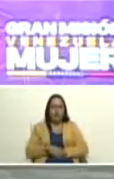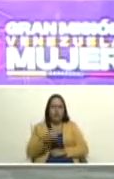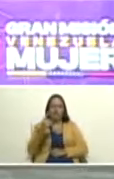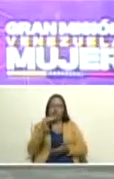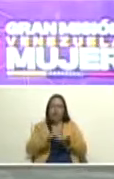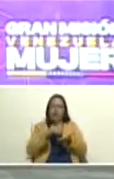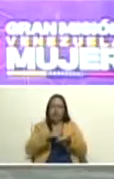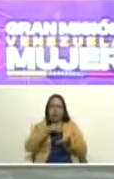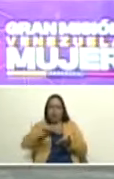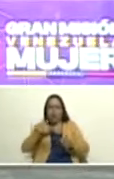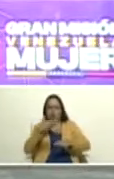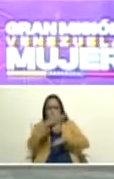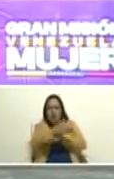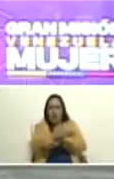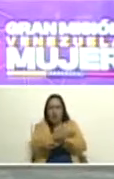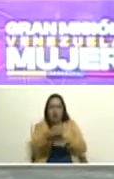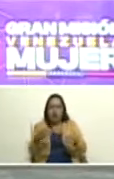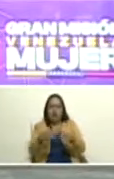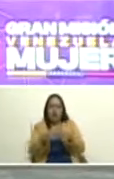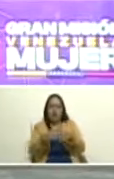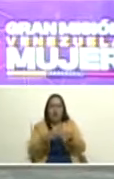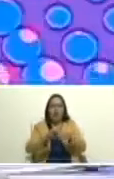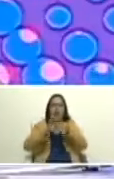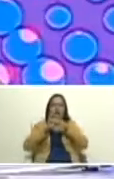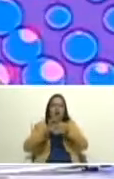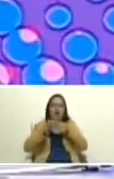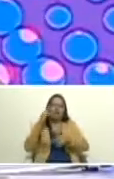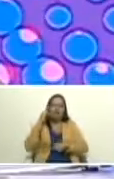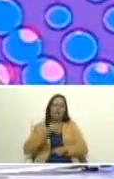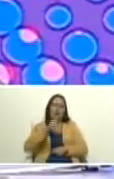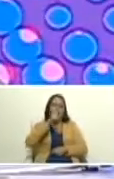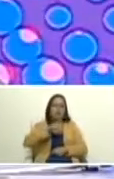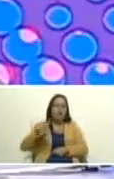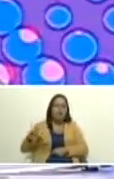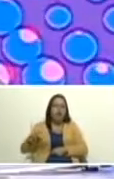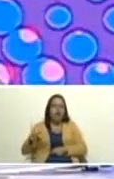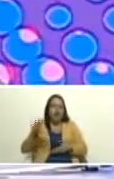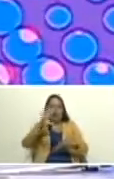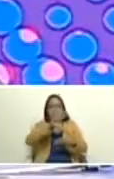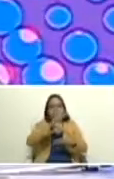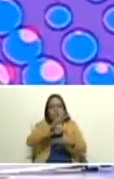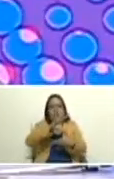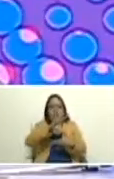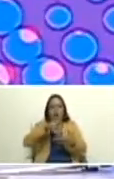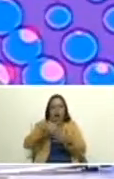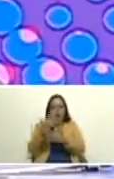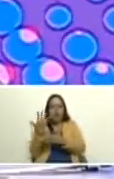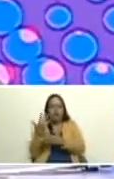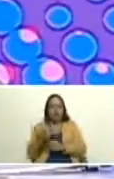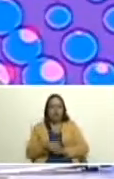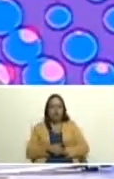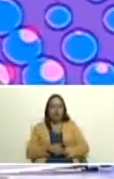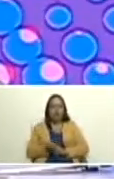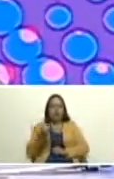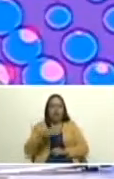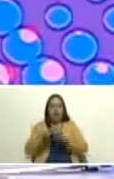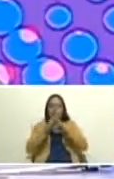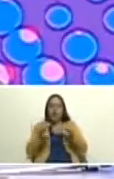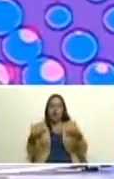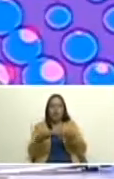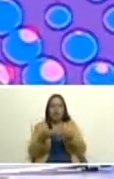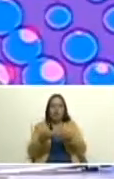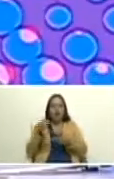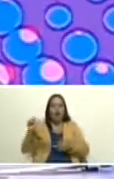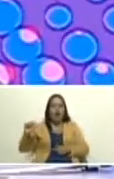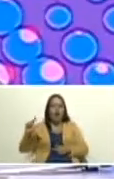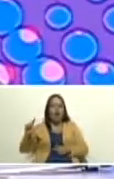cumbre de la Alianza Bolivariana para los Pueblos de Nuestroamérica, del ALBA. Ya estuvimos con todo el ALBA, lo